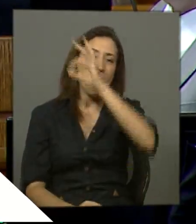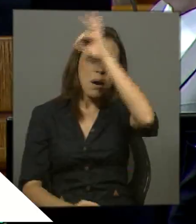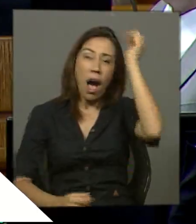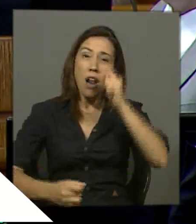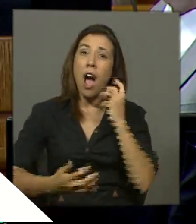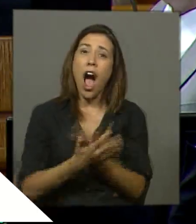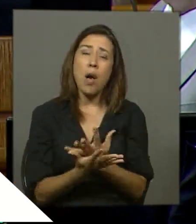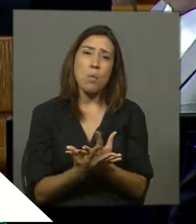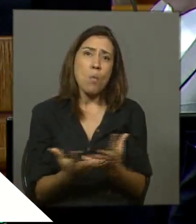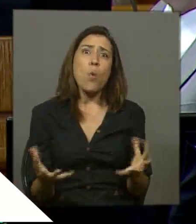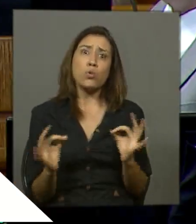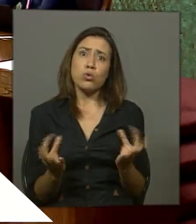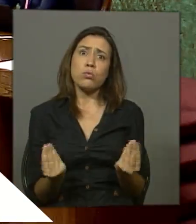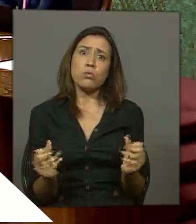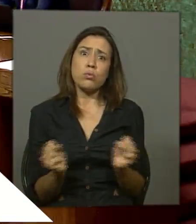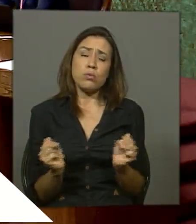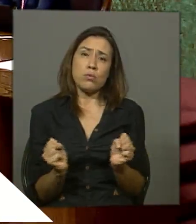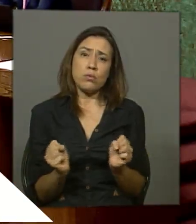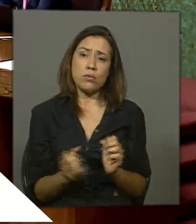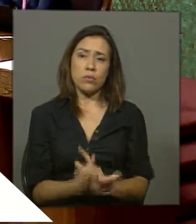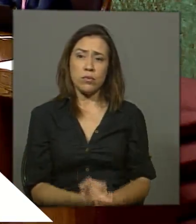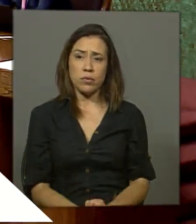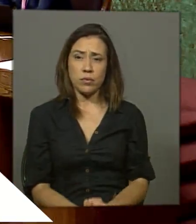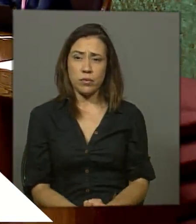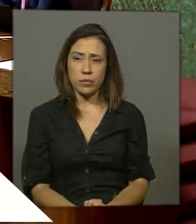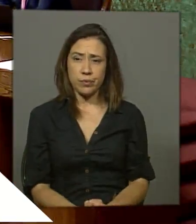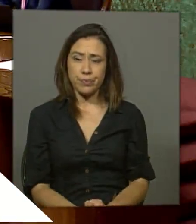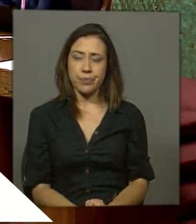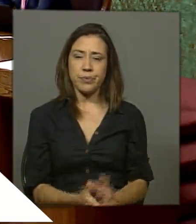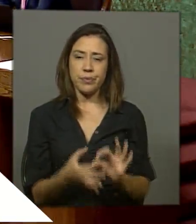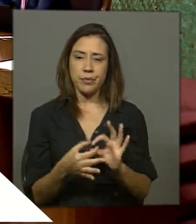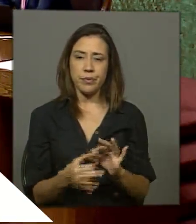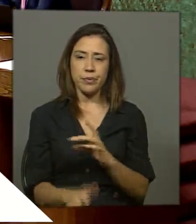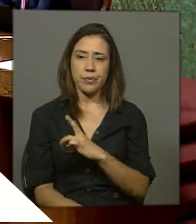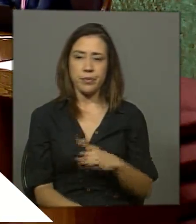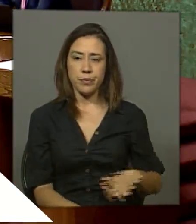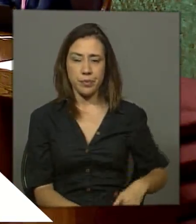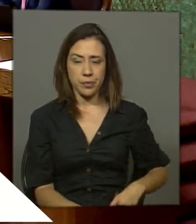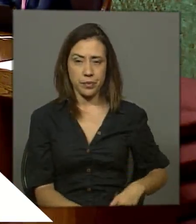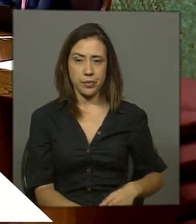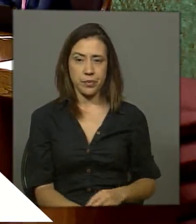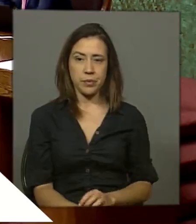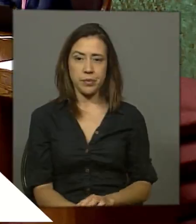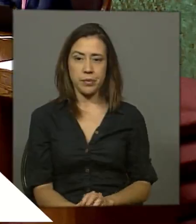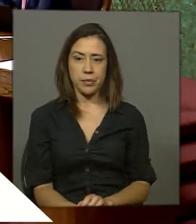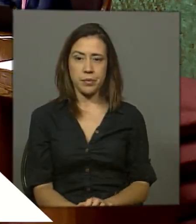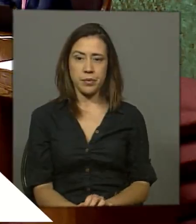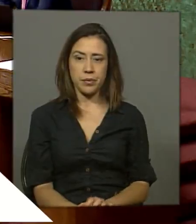mucho miedo Gracias diputado señor